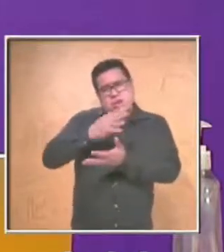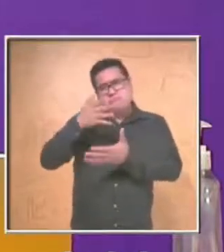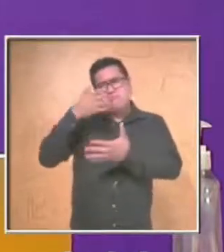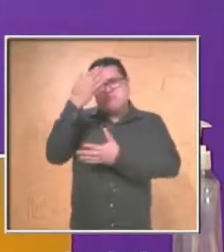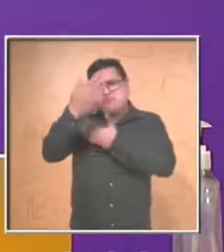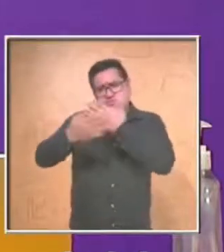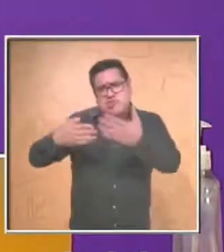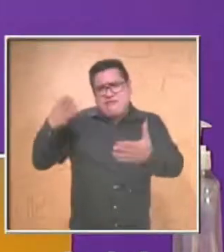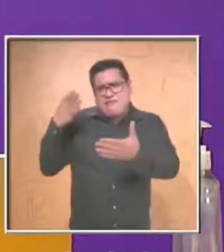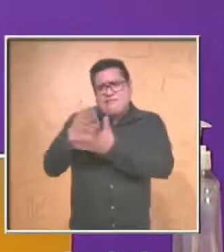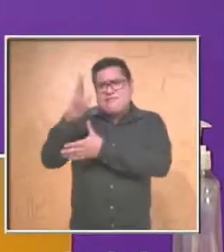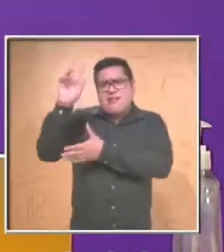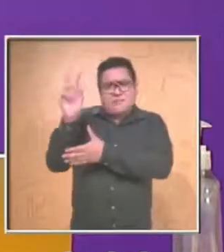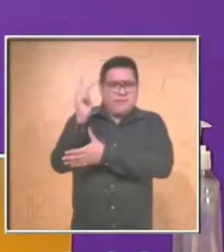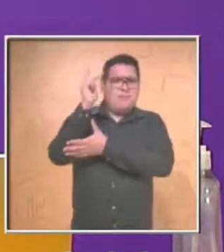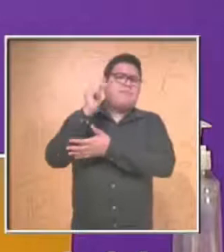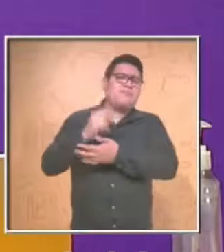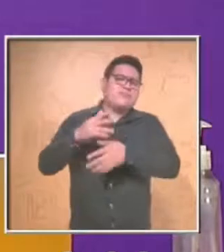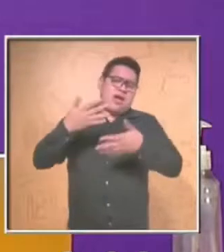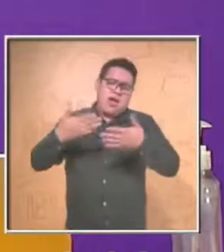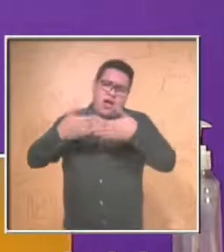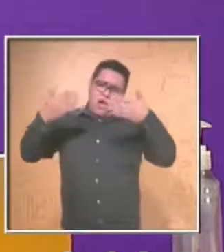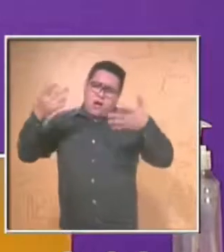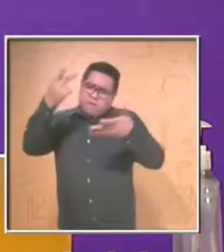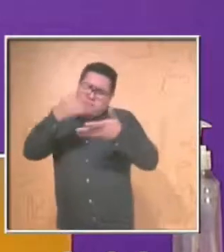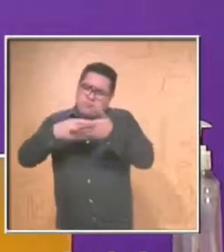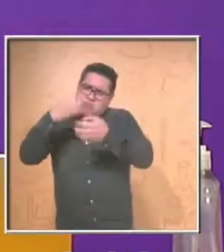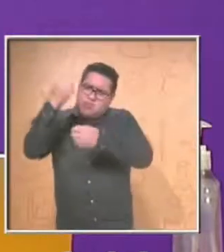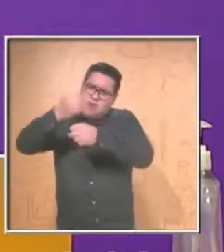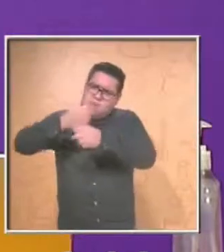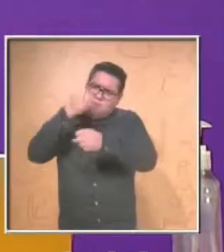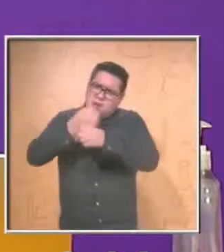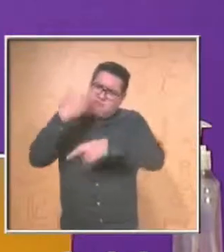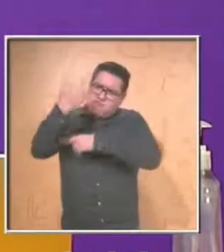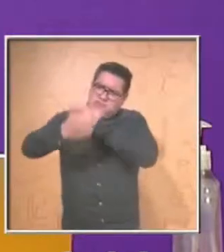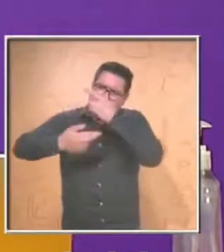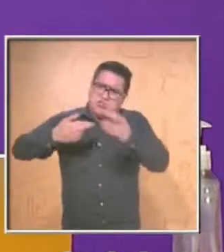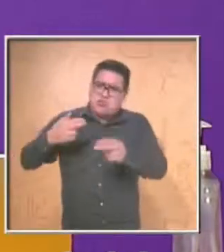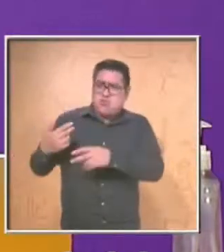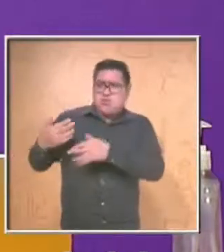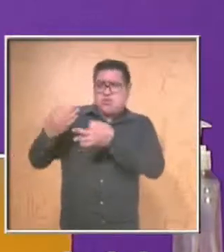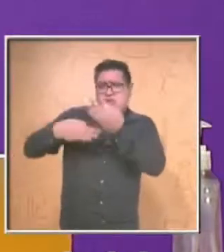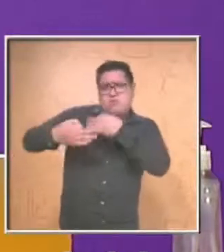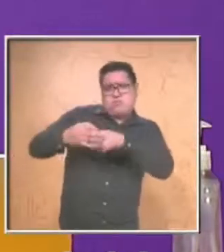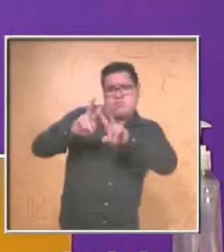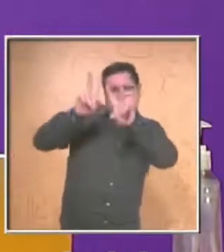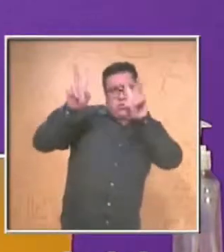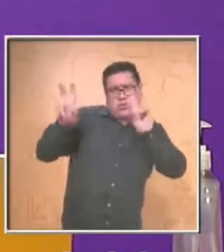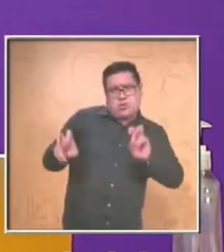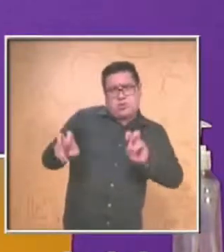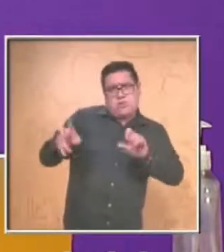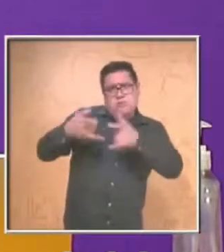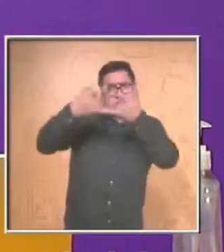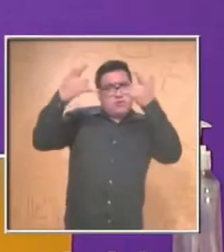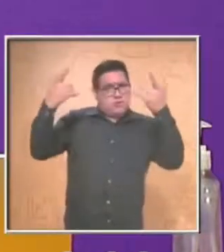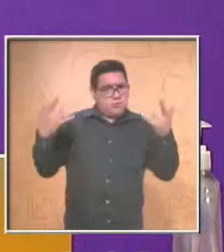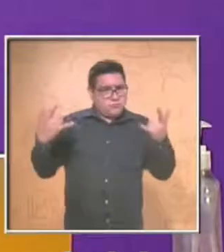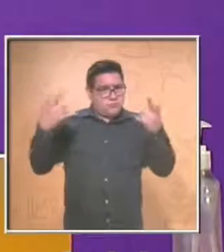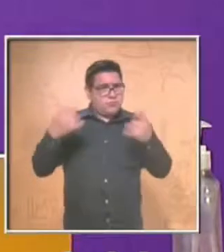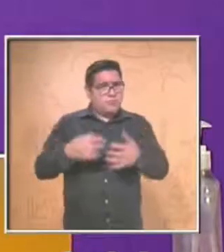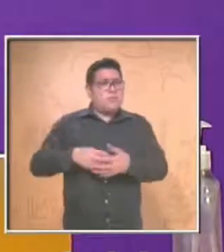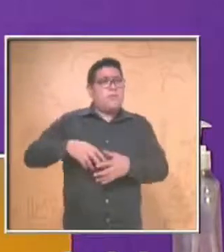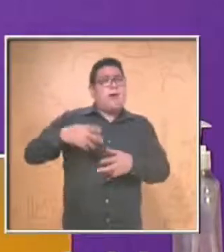medio superior. En este programa estamos haciendo un repaso general de la temática que implica el estudio